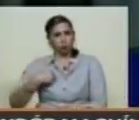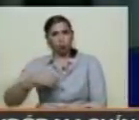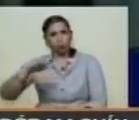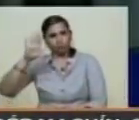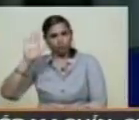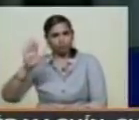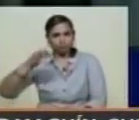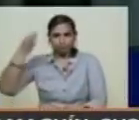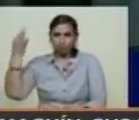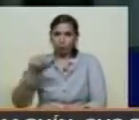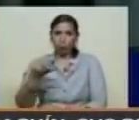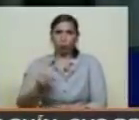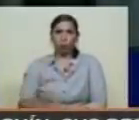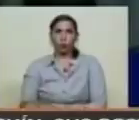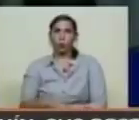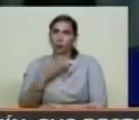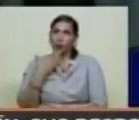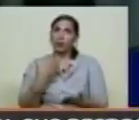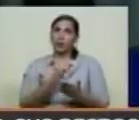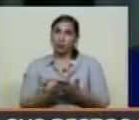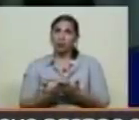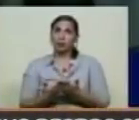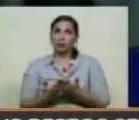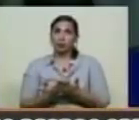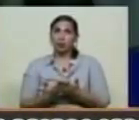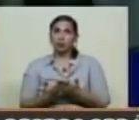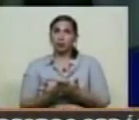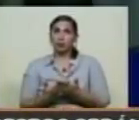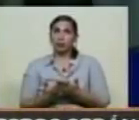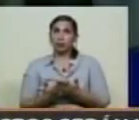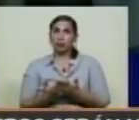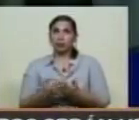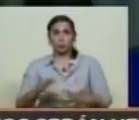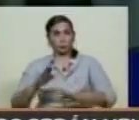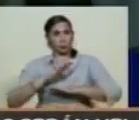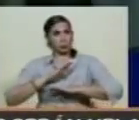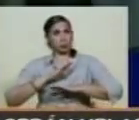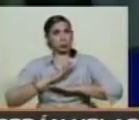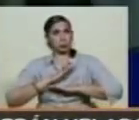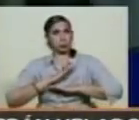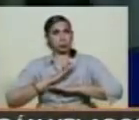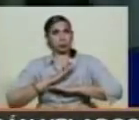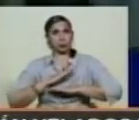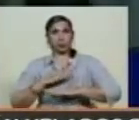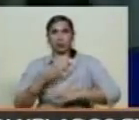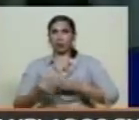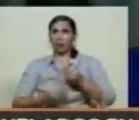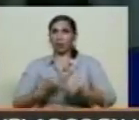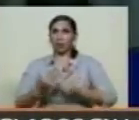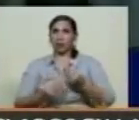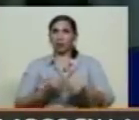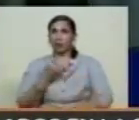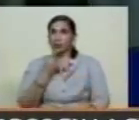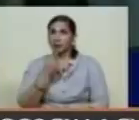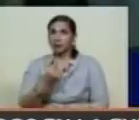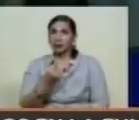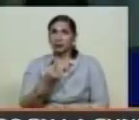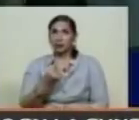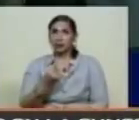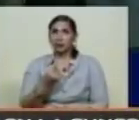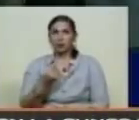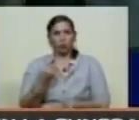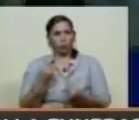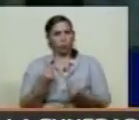gracias, que no se trata de un casamiento acá, pero sí que cuando recién